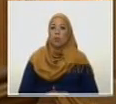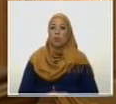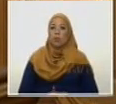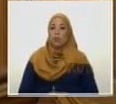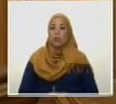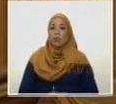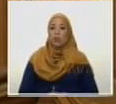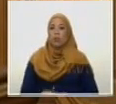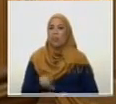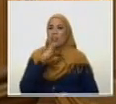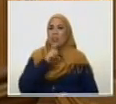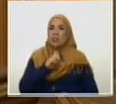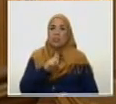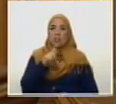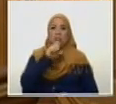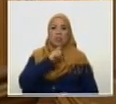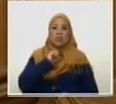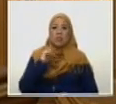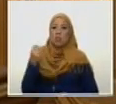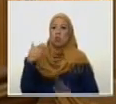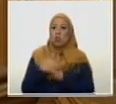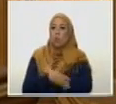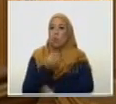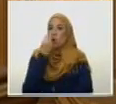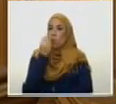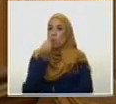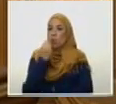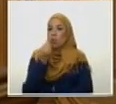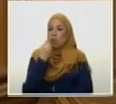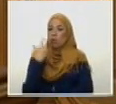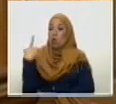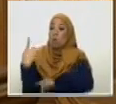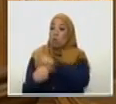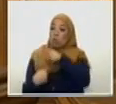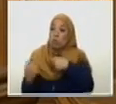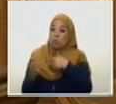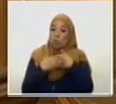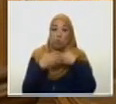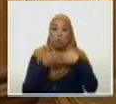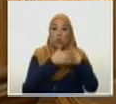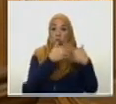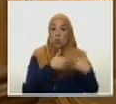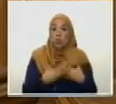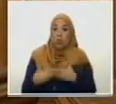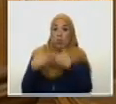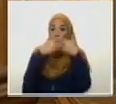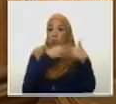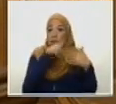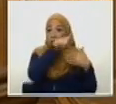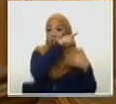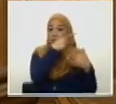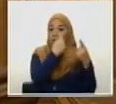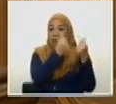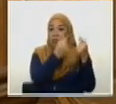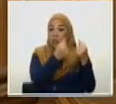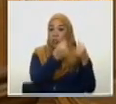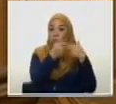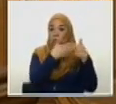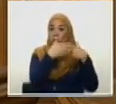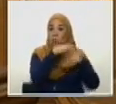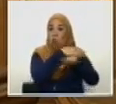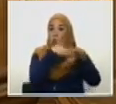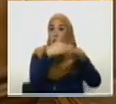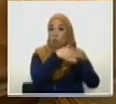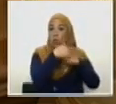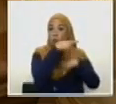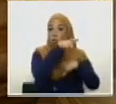Que la dificultad que tiene en materia de alimentos es producto de las sanciones económicas y financieras del gobierno de los